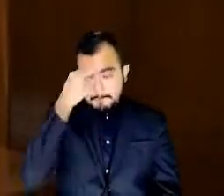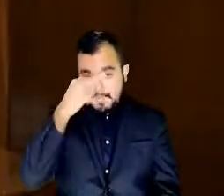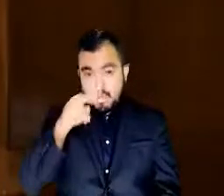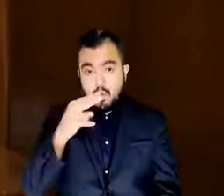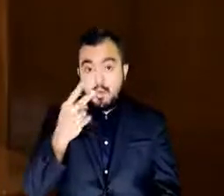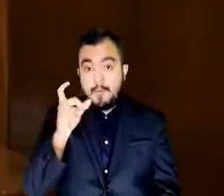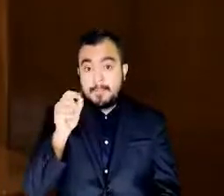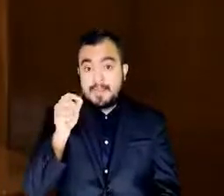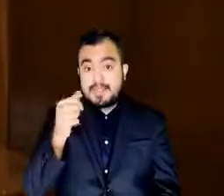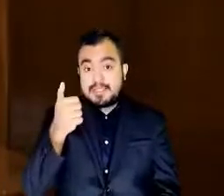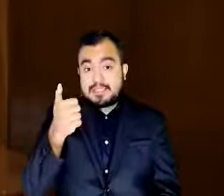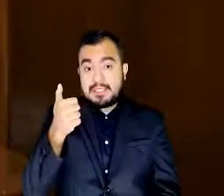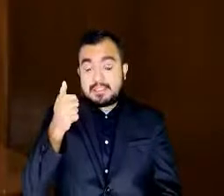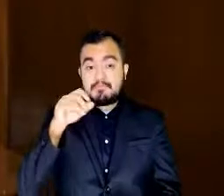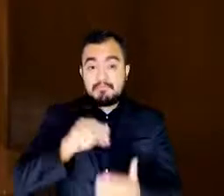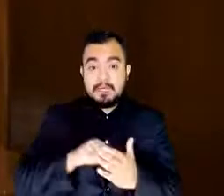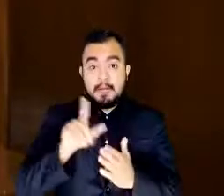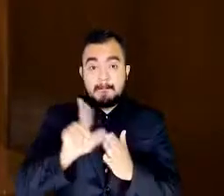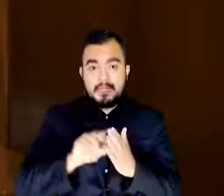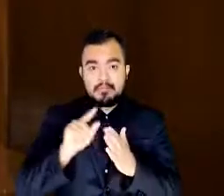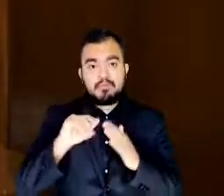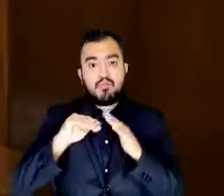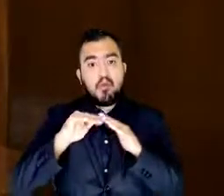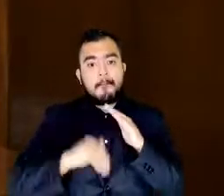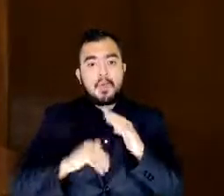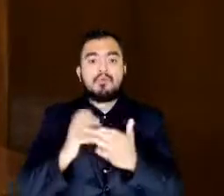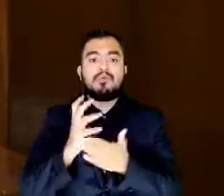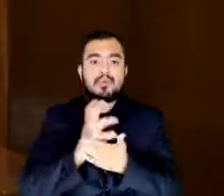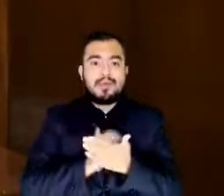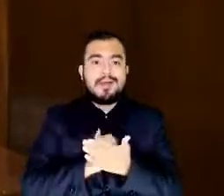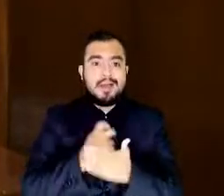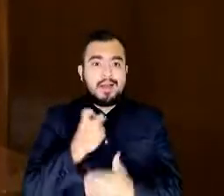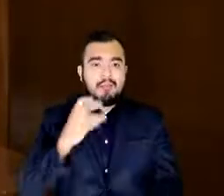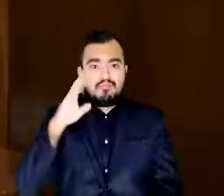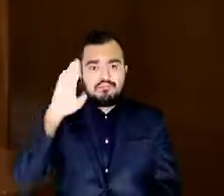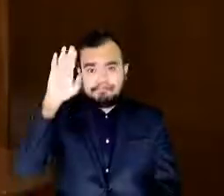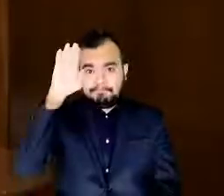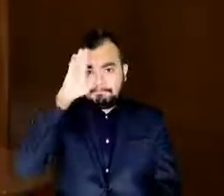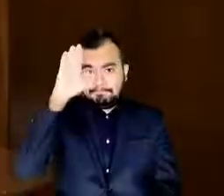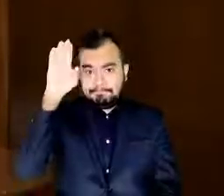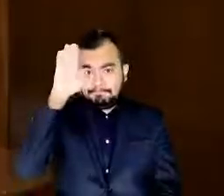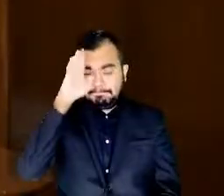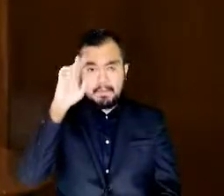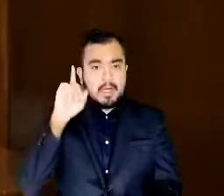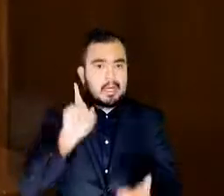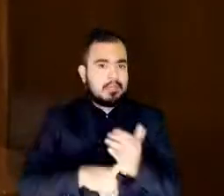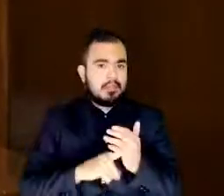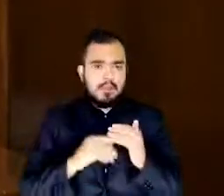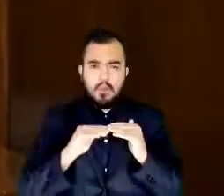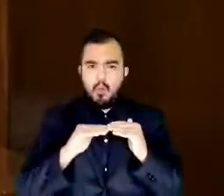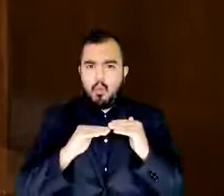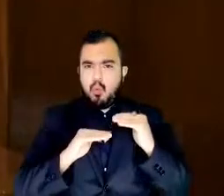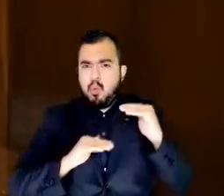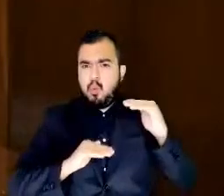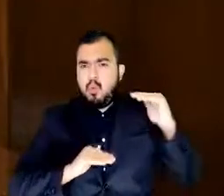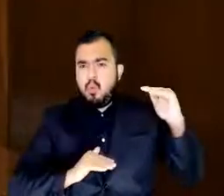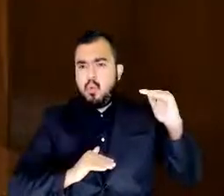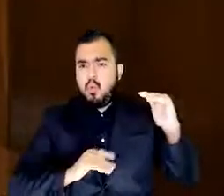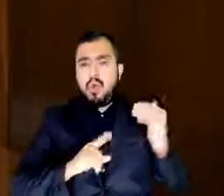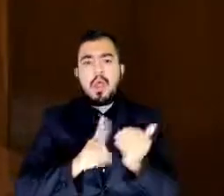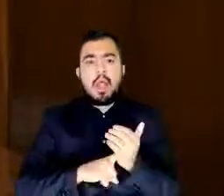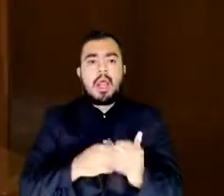de 26,000 pesos mensuales. De ese tamaño es la asimetría económica que dejó el